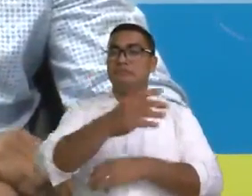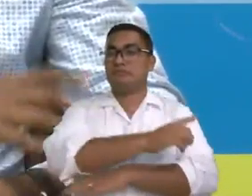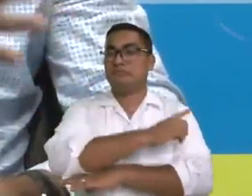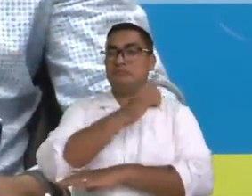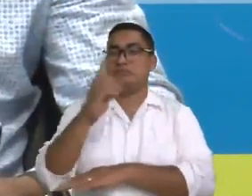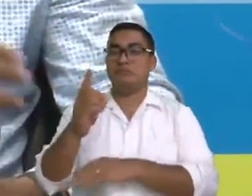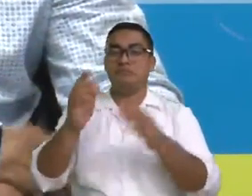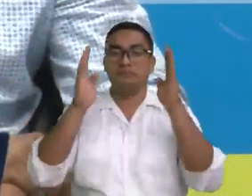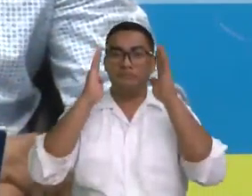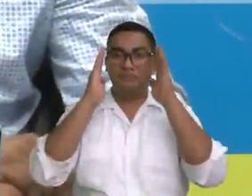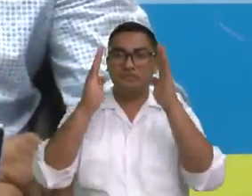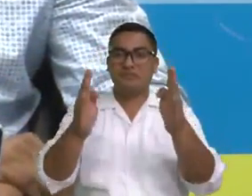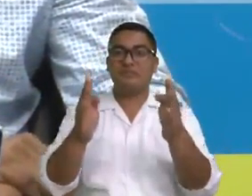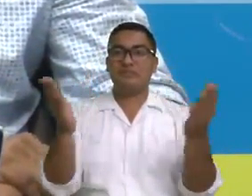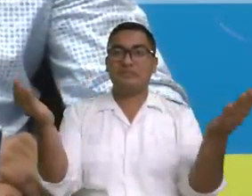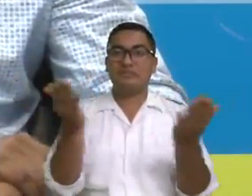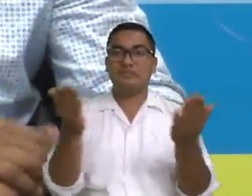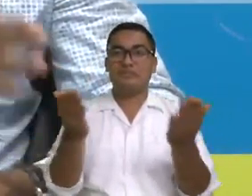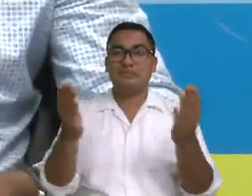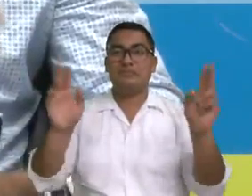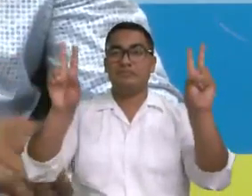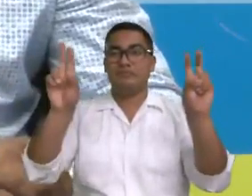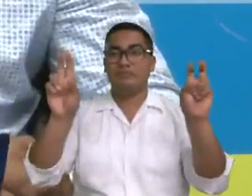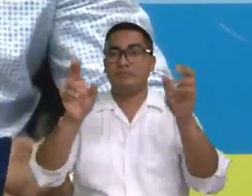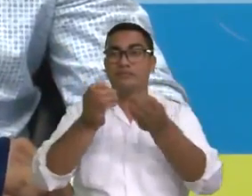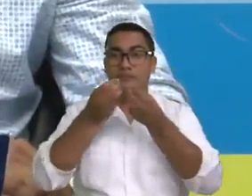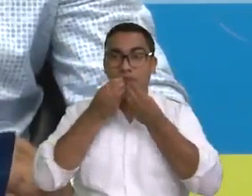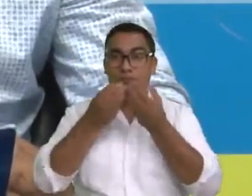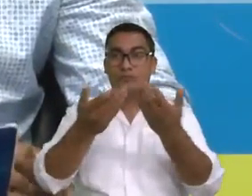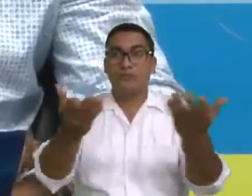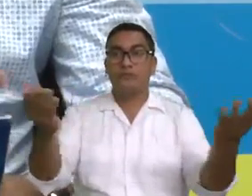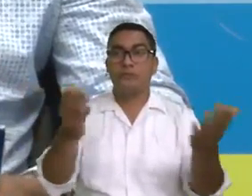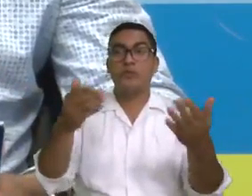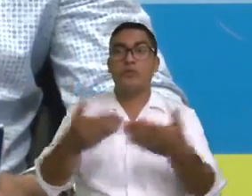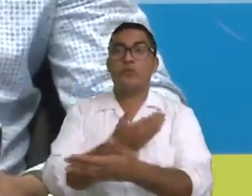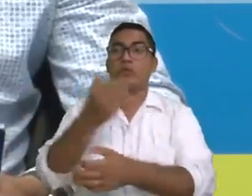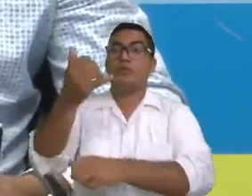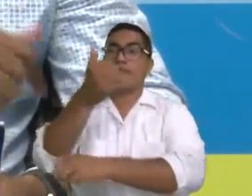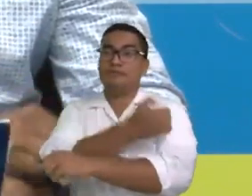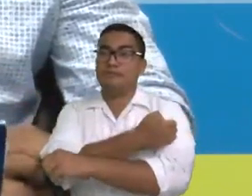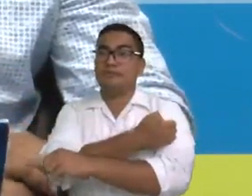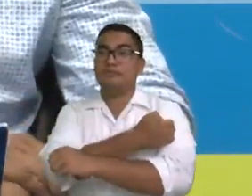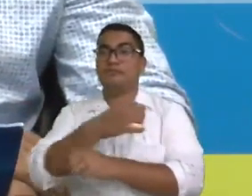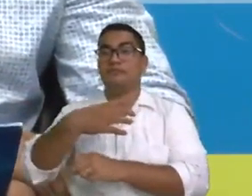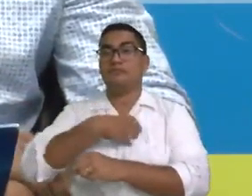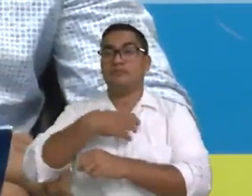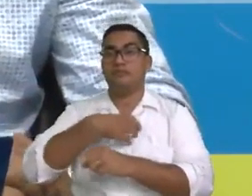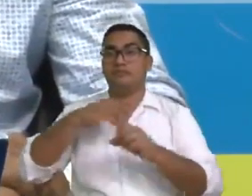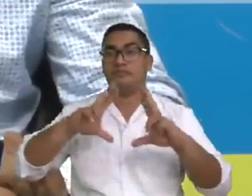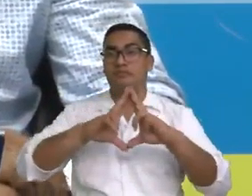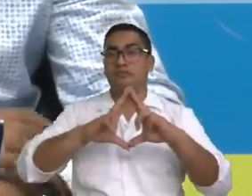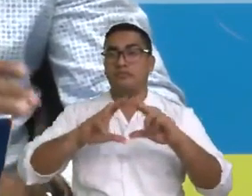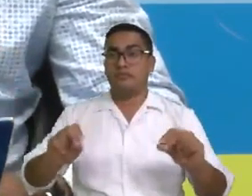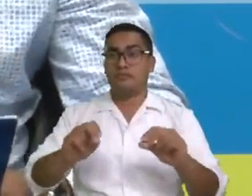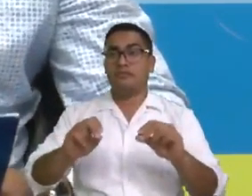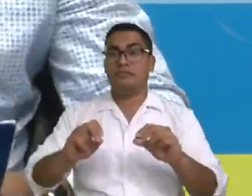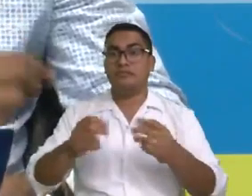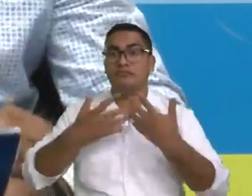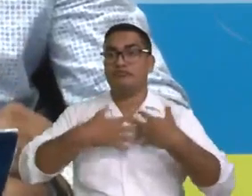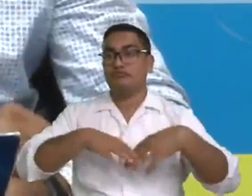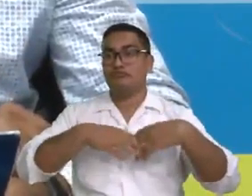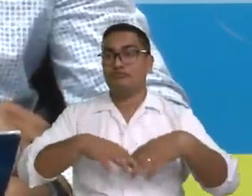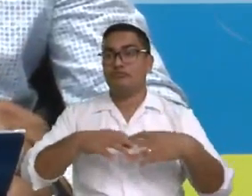atentos a todo lo que tenga que ver con esta información de la producción de esta vacuna en suelo nicaragüense. El